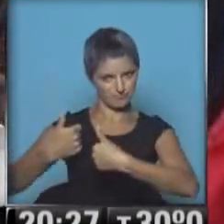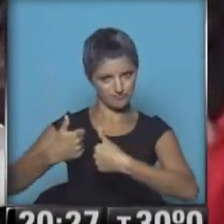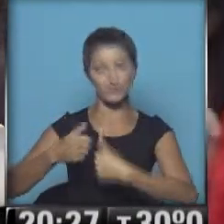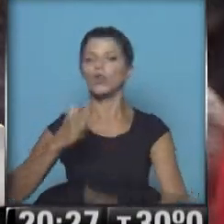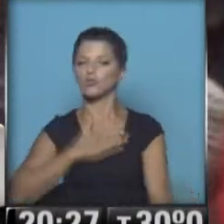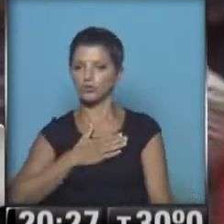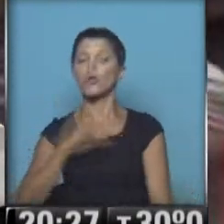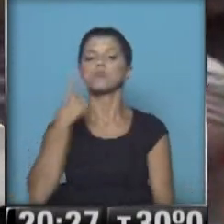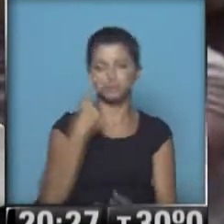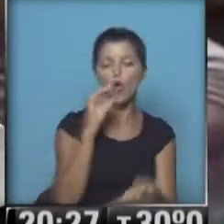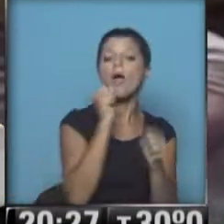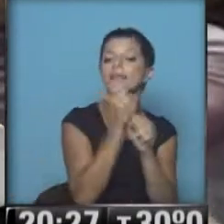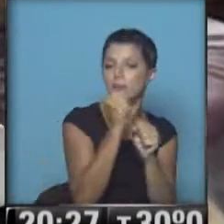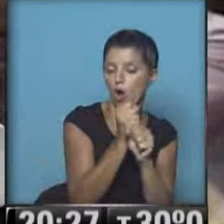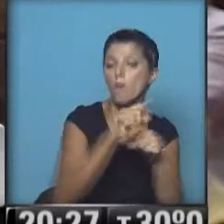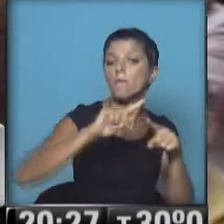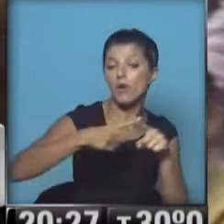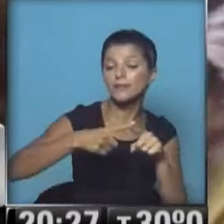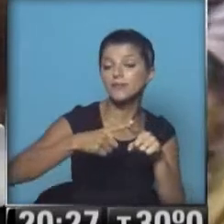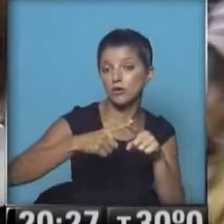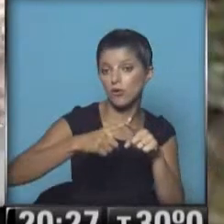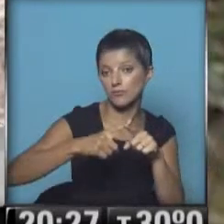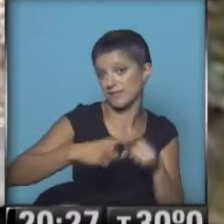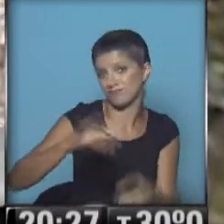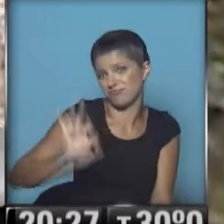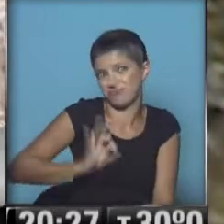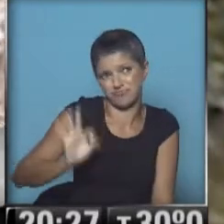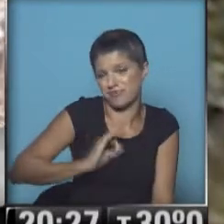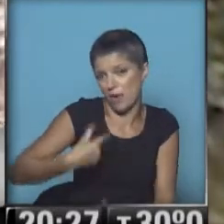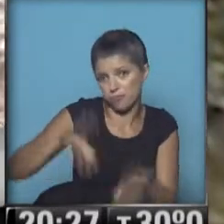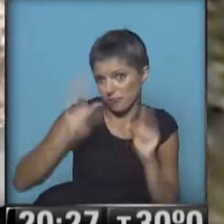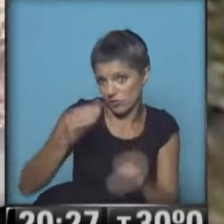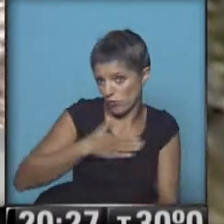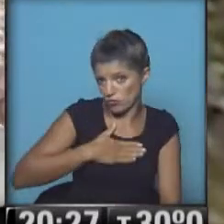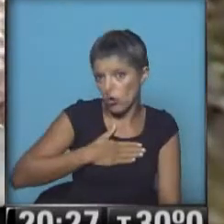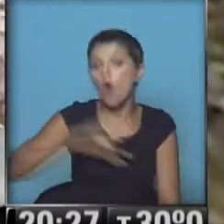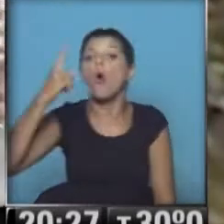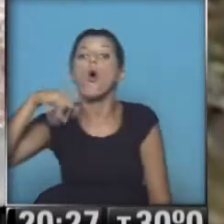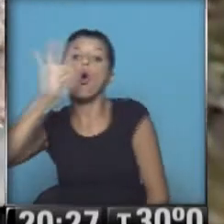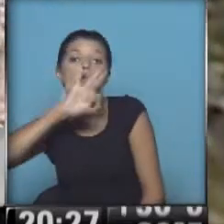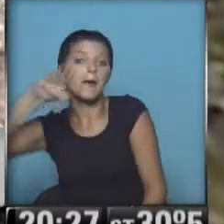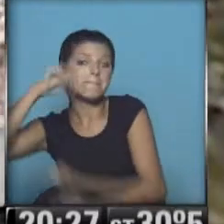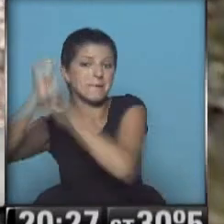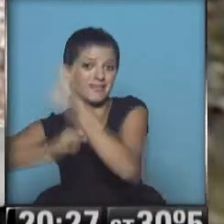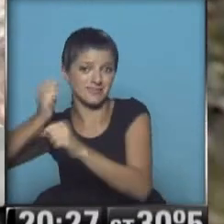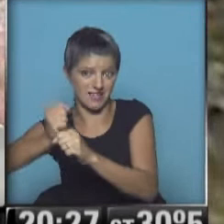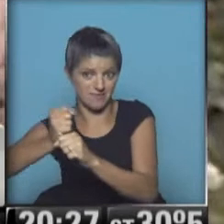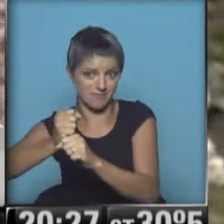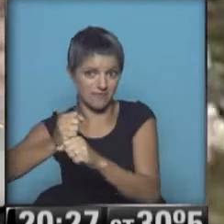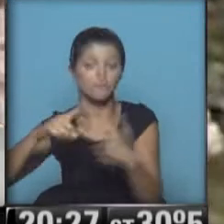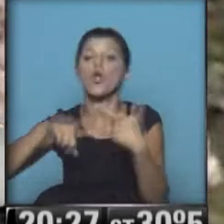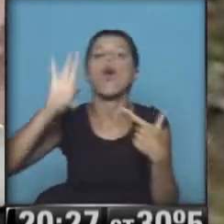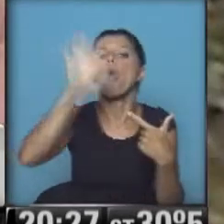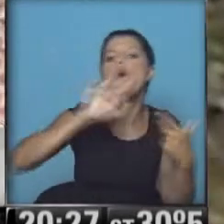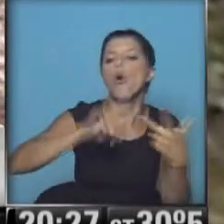actuación o política de toda la vida, como en mi caso, o empresarial en otros casos, o